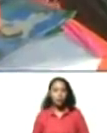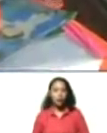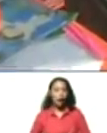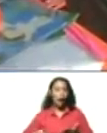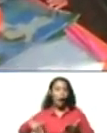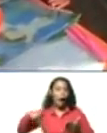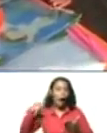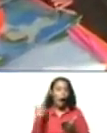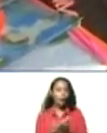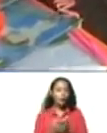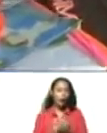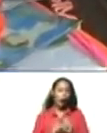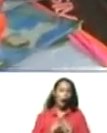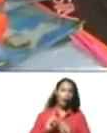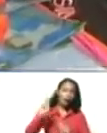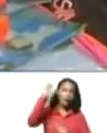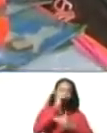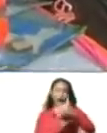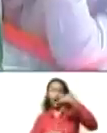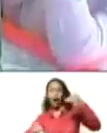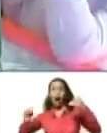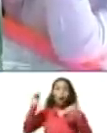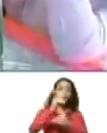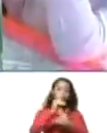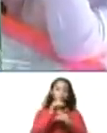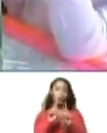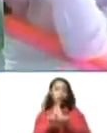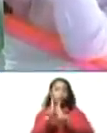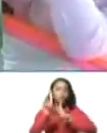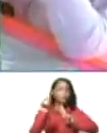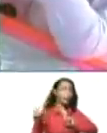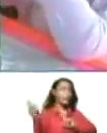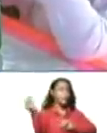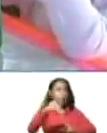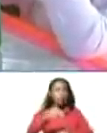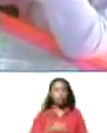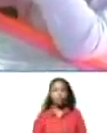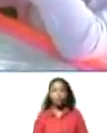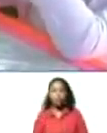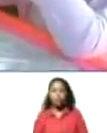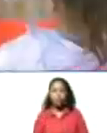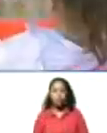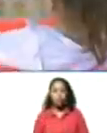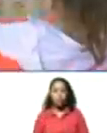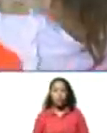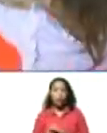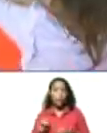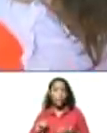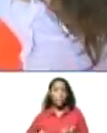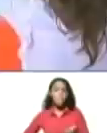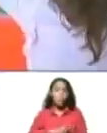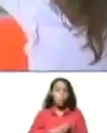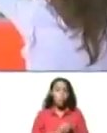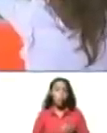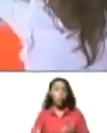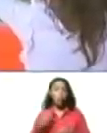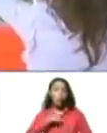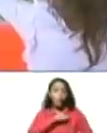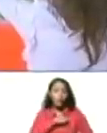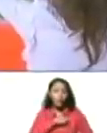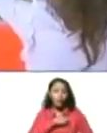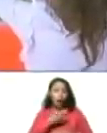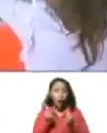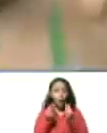Hasta arriba, lo más alto, lo más lejos, el relanzamiento de nuestra economía